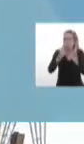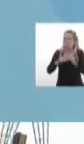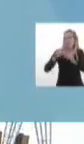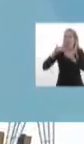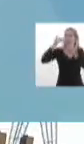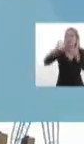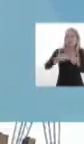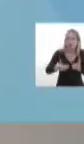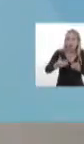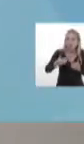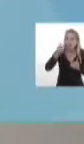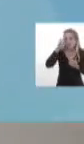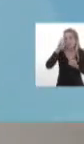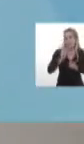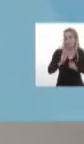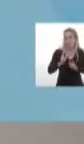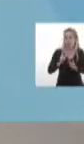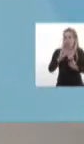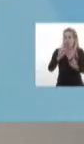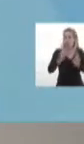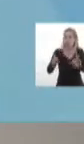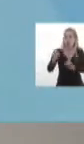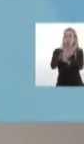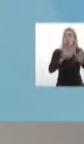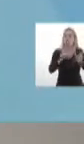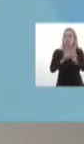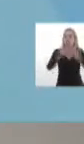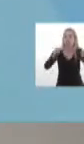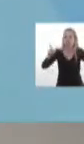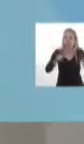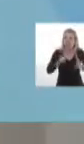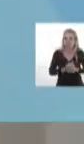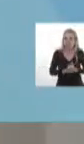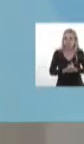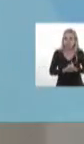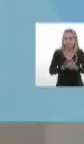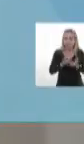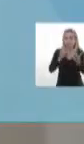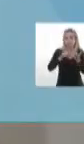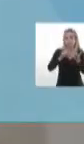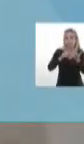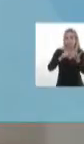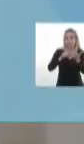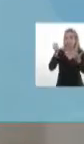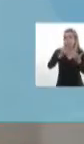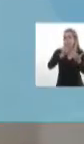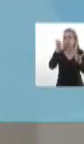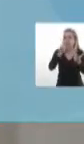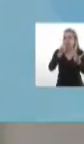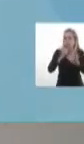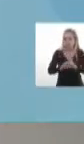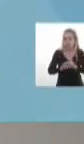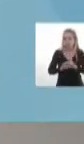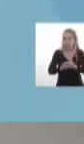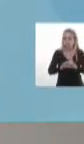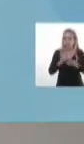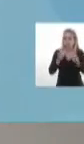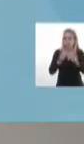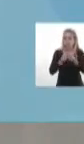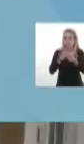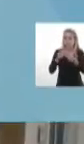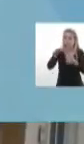entonces si fracaso algo no lo vio con fracaso lo vivo como un movimiento contundente